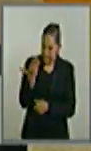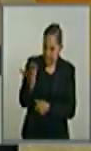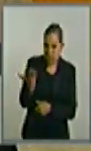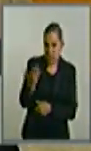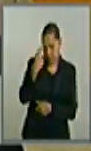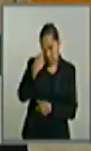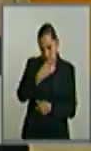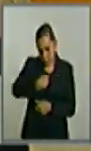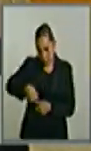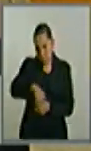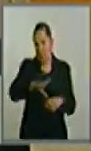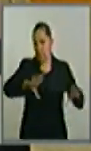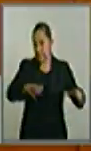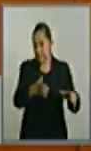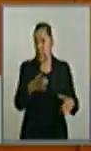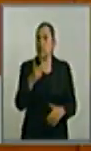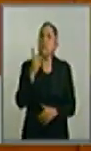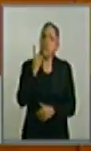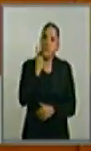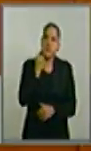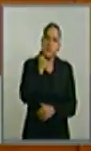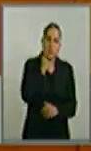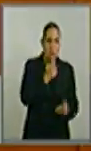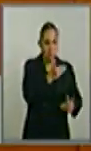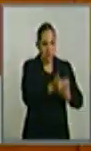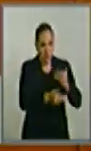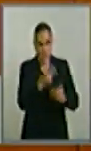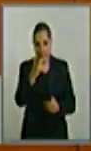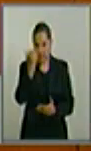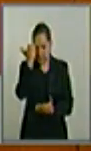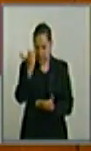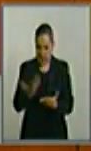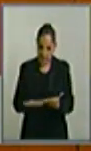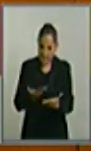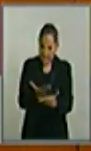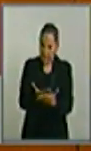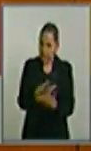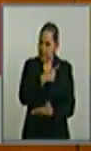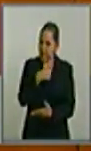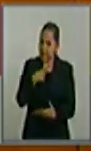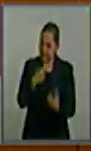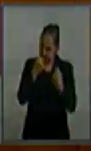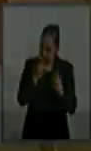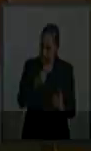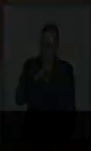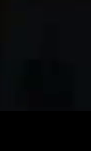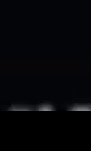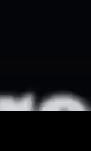legislatura para que se afirme en su propuesta. Muchas gracias, es cuanto, senador presidente.